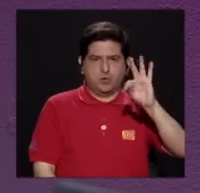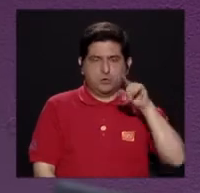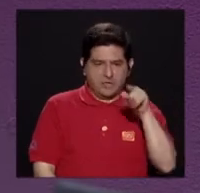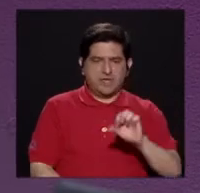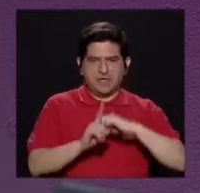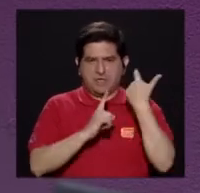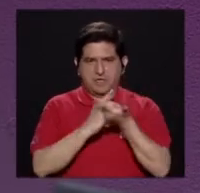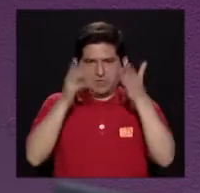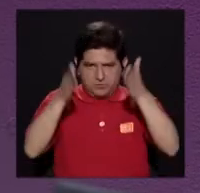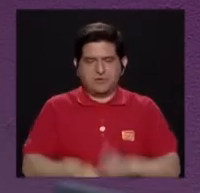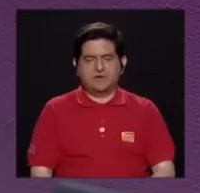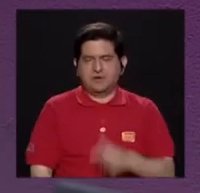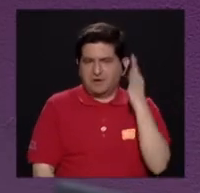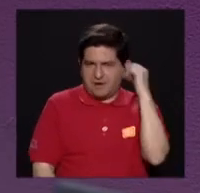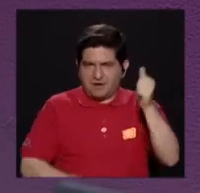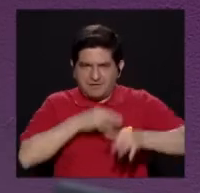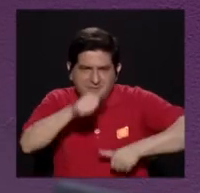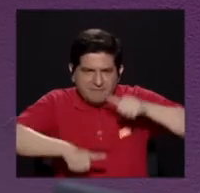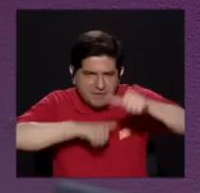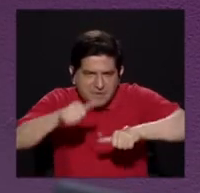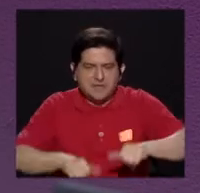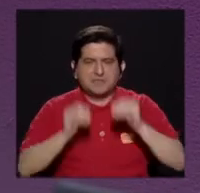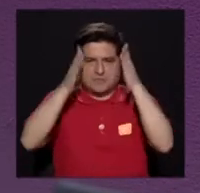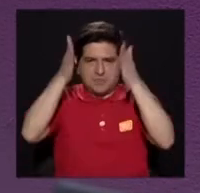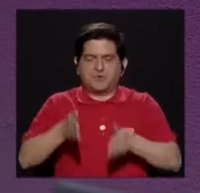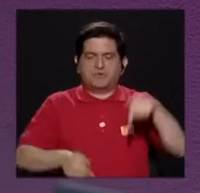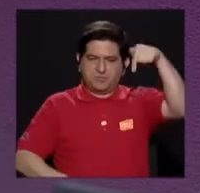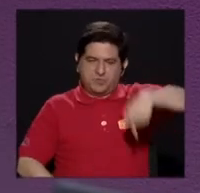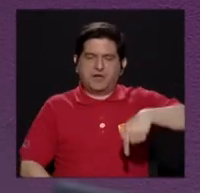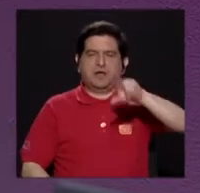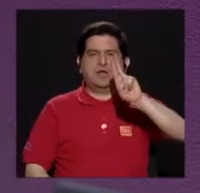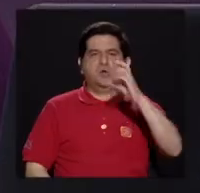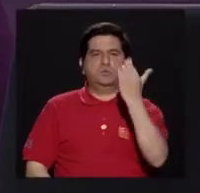socióloga, feminista, académica y muchas cosas acá en la Universidad de Costa Rica.